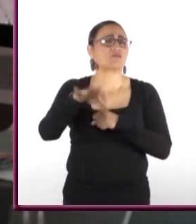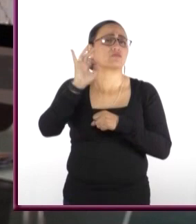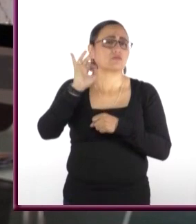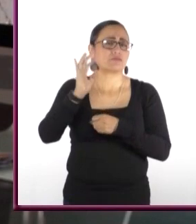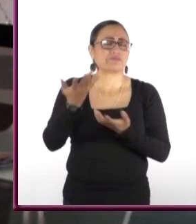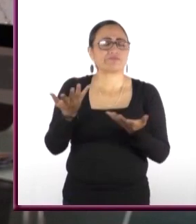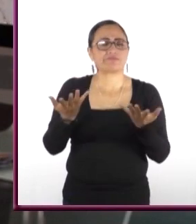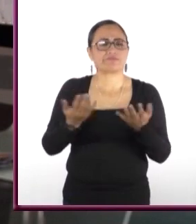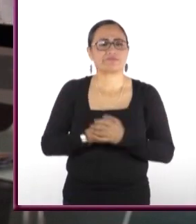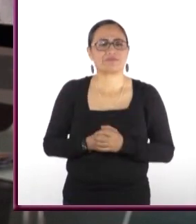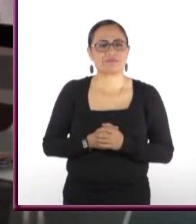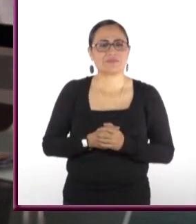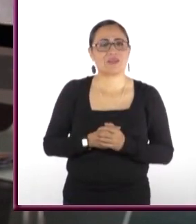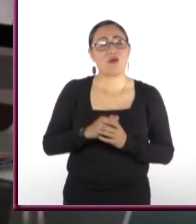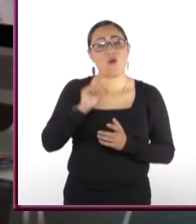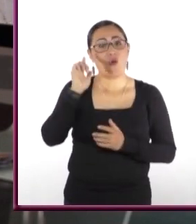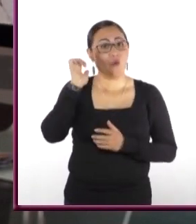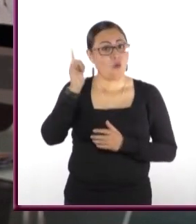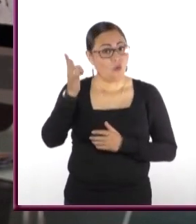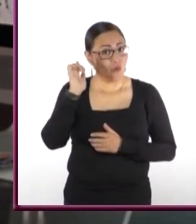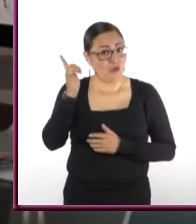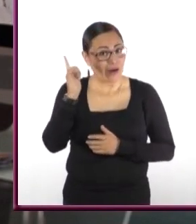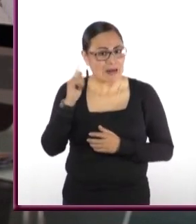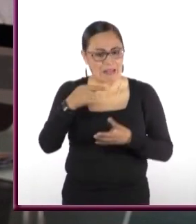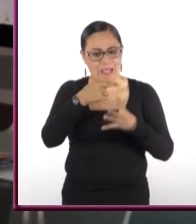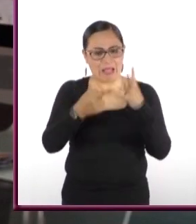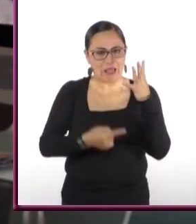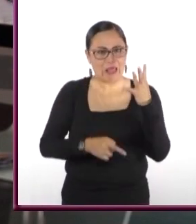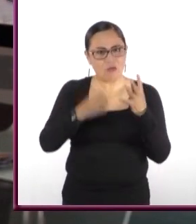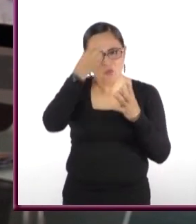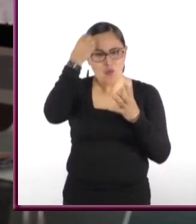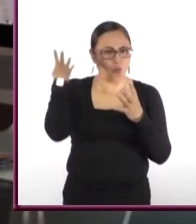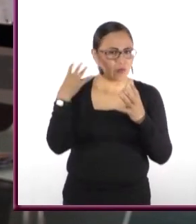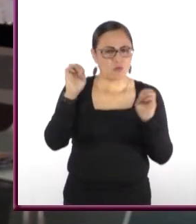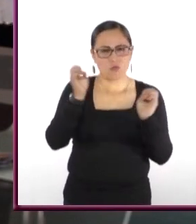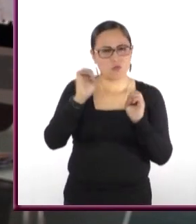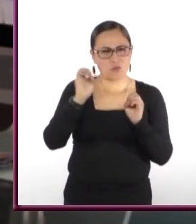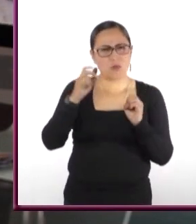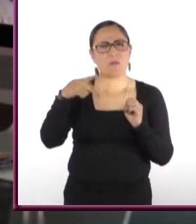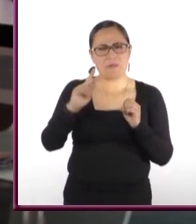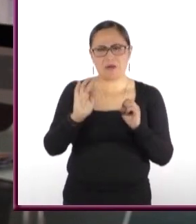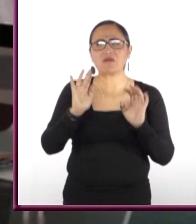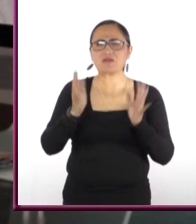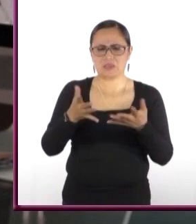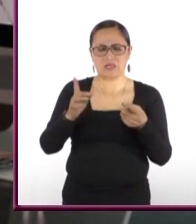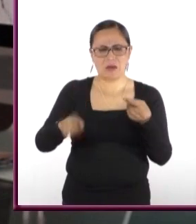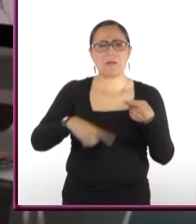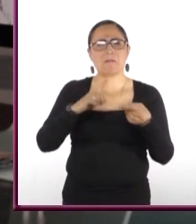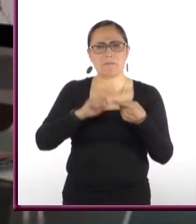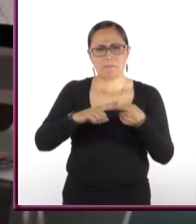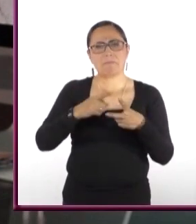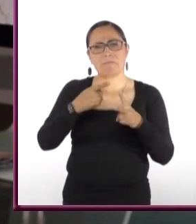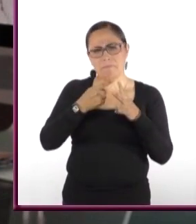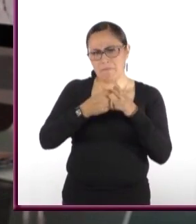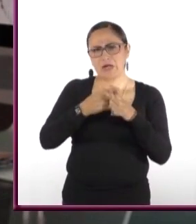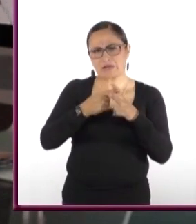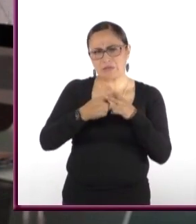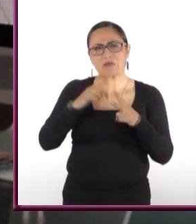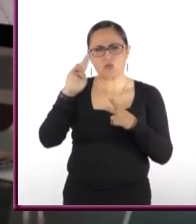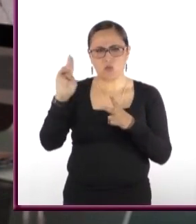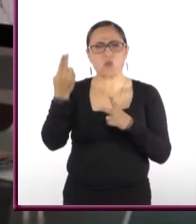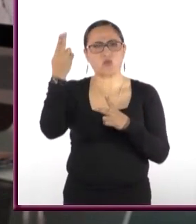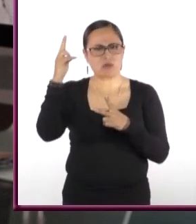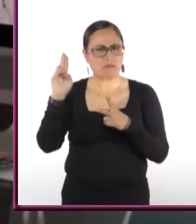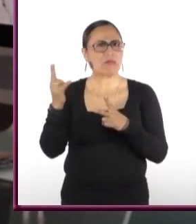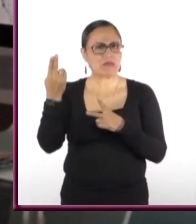Uy, bueno, espero que no se me vaya ninguna, ¿no? Pero ya tenemos matemáticas